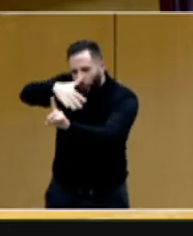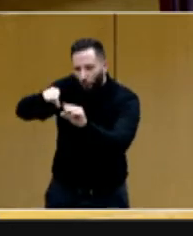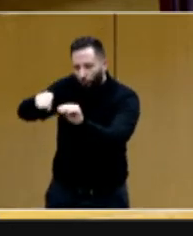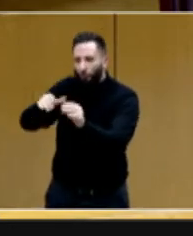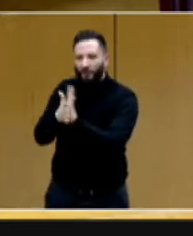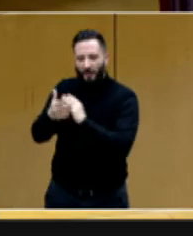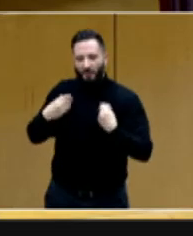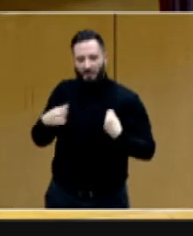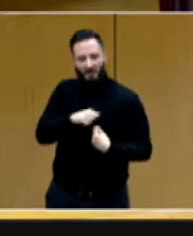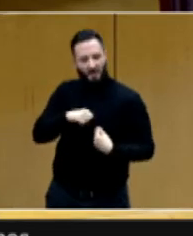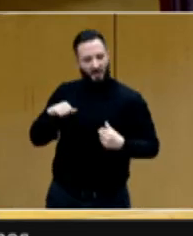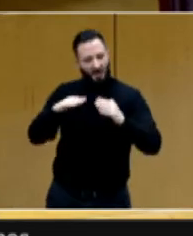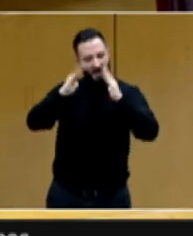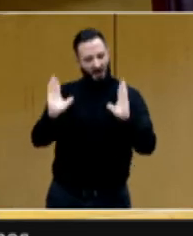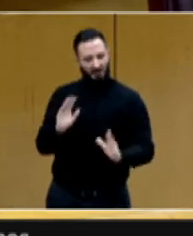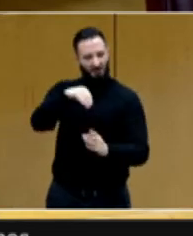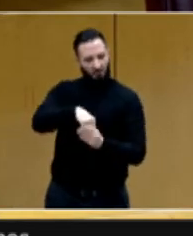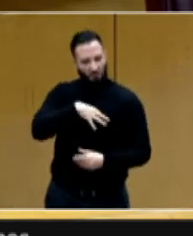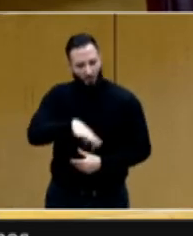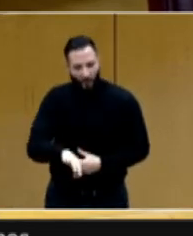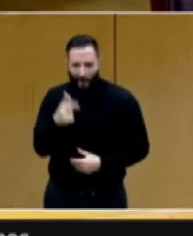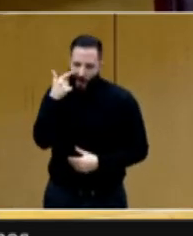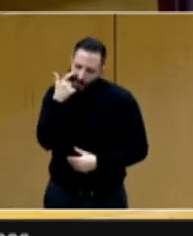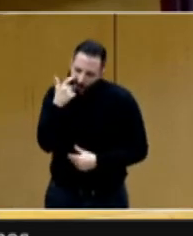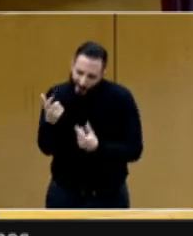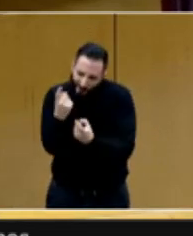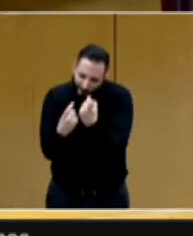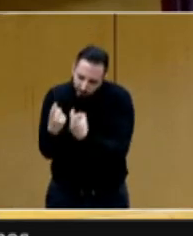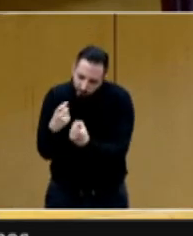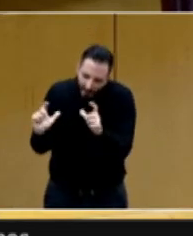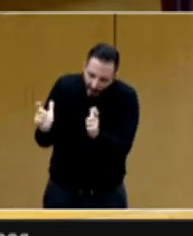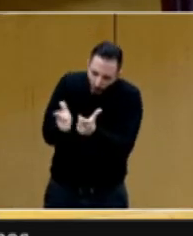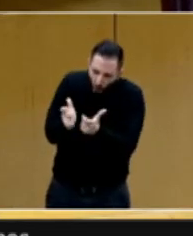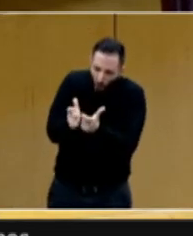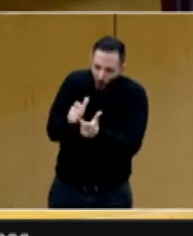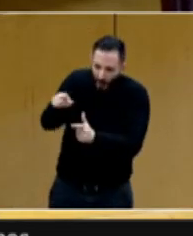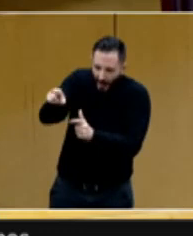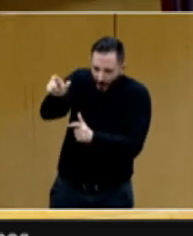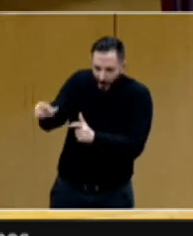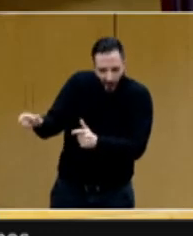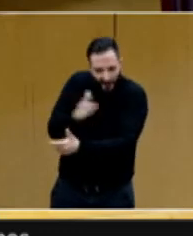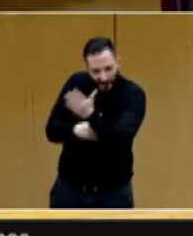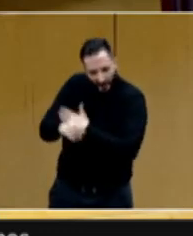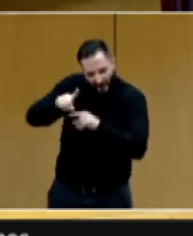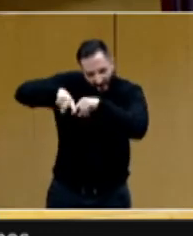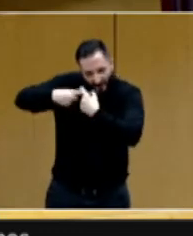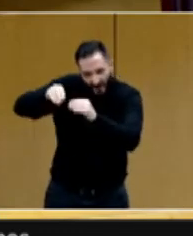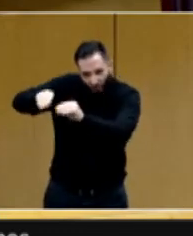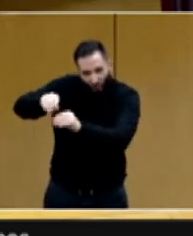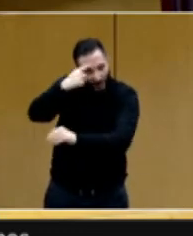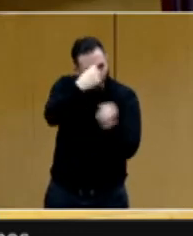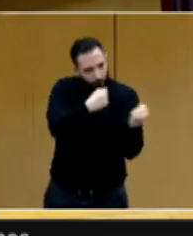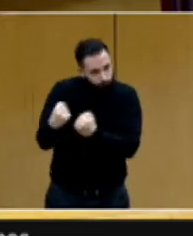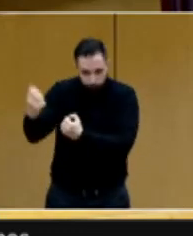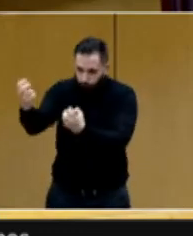sus casas juntándolas a ellas y a profesionales y a familiares para escucharles y para que la ley fuera expresión también